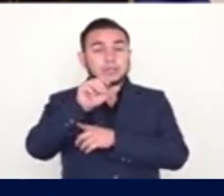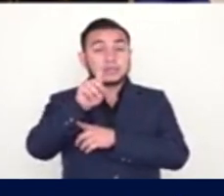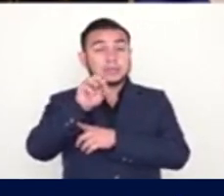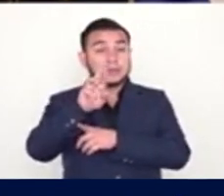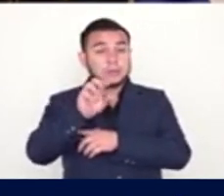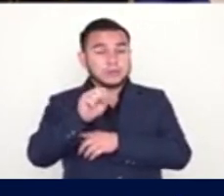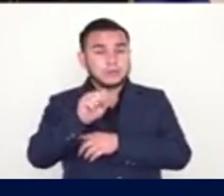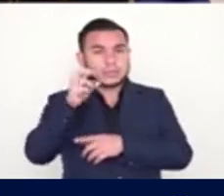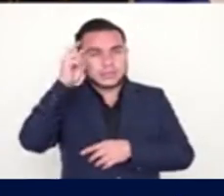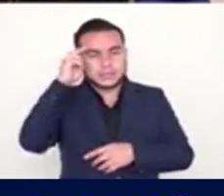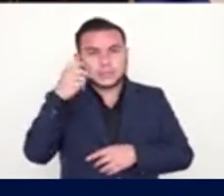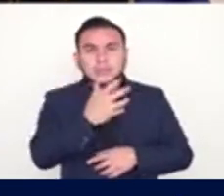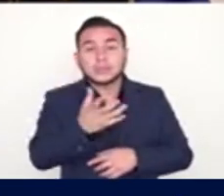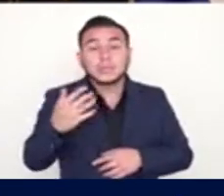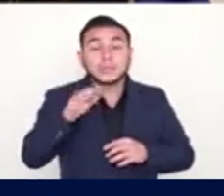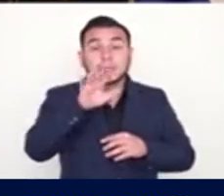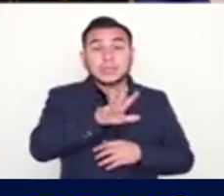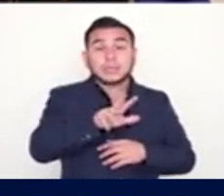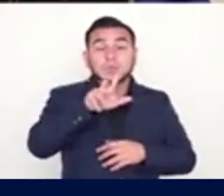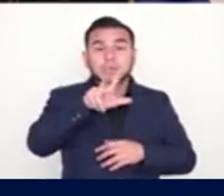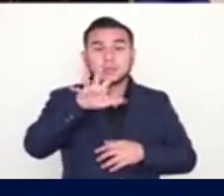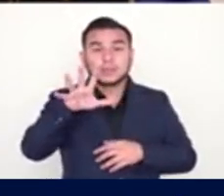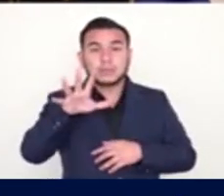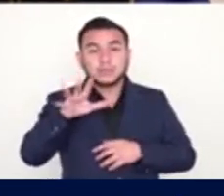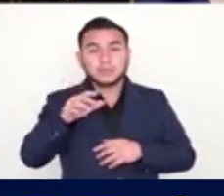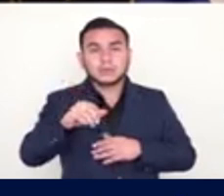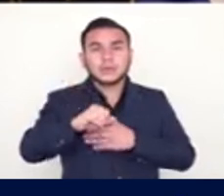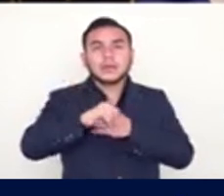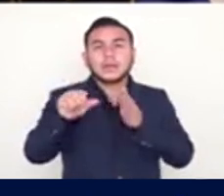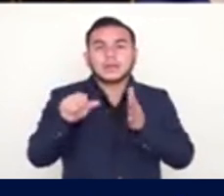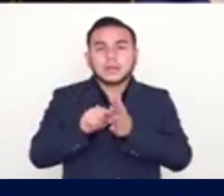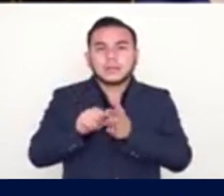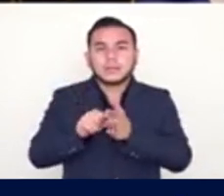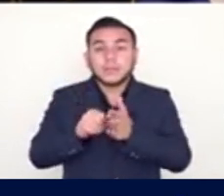535 miembros del Congreso de Estados Unidos, que es bicameral.